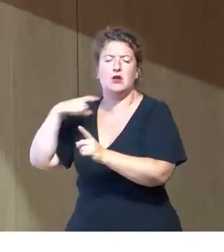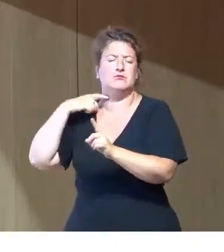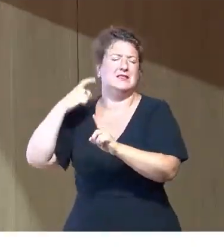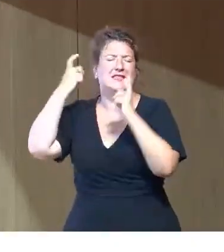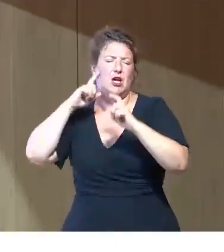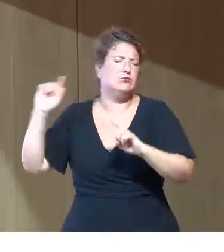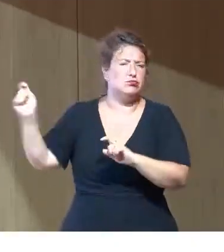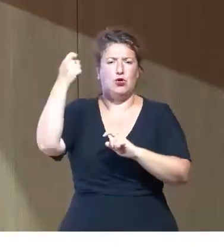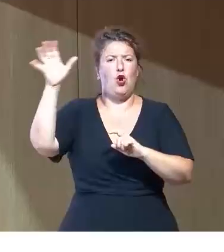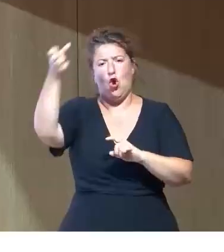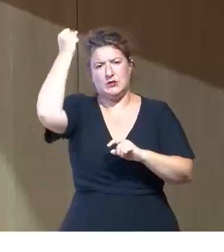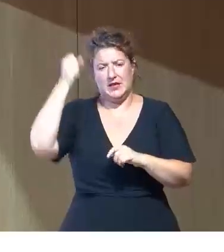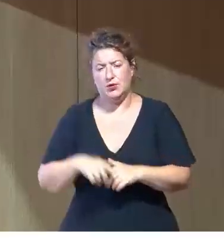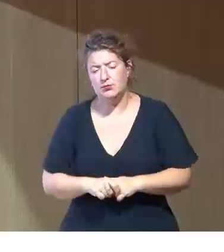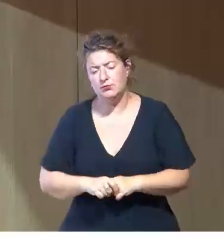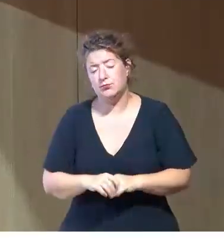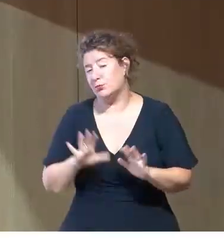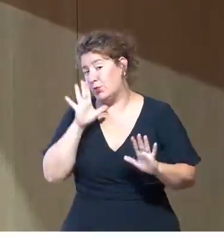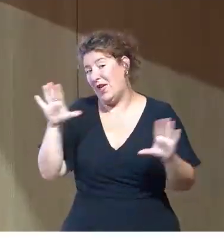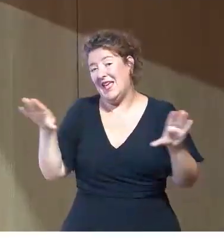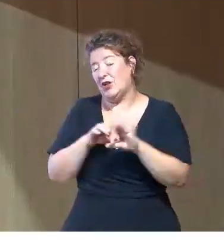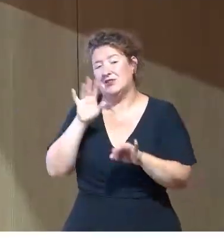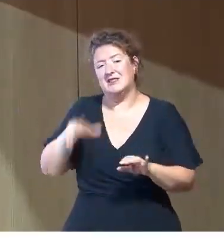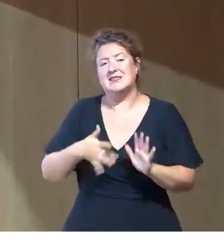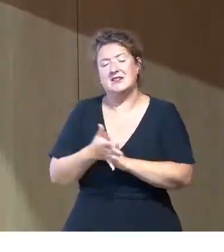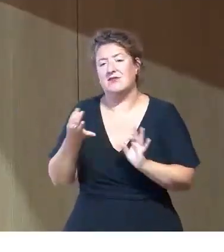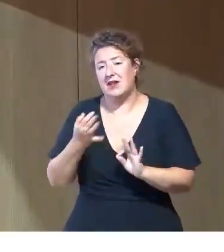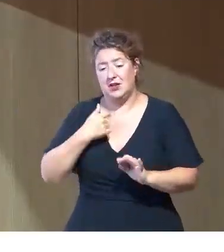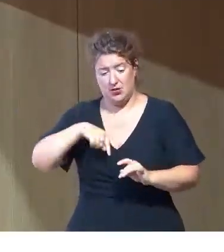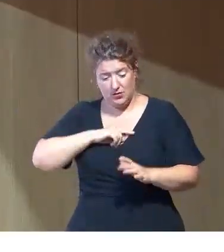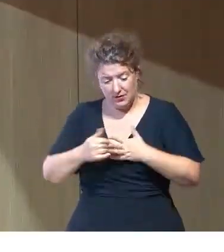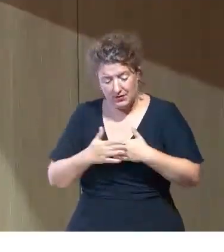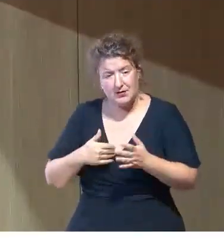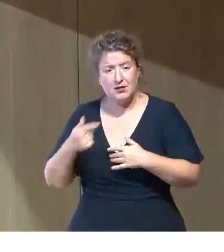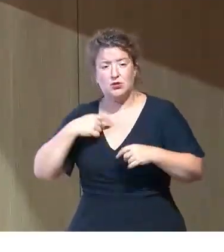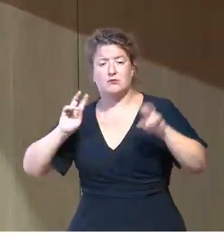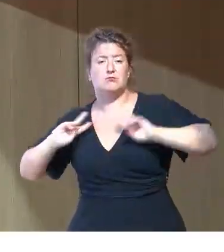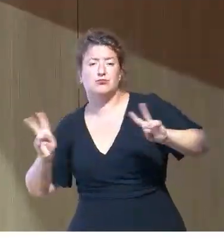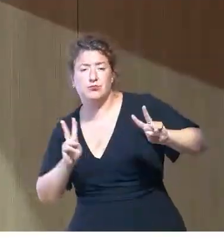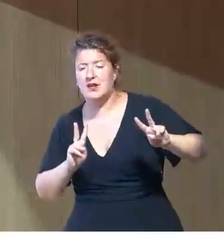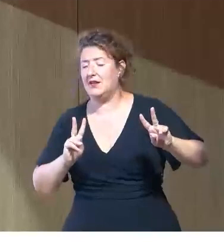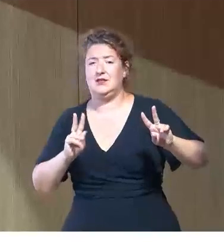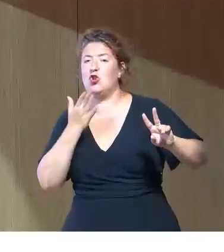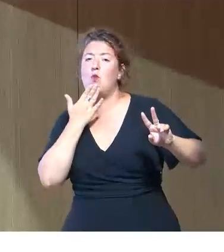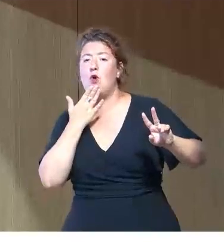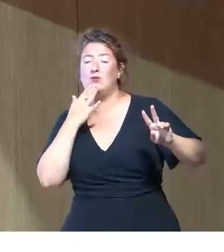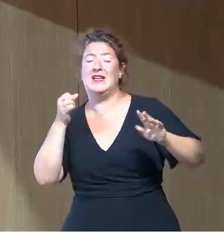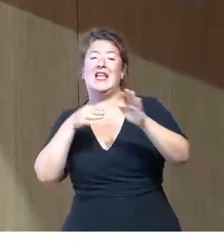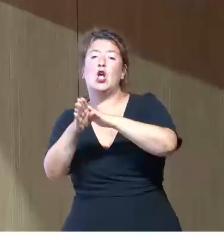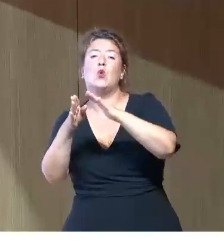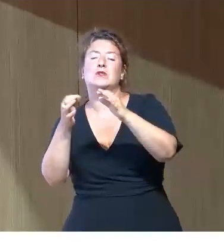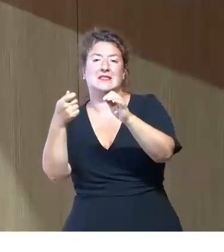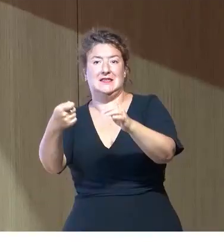porque definitivamente la inclusión es la puerta pero nuestras acciones nuestra proactividad definitivamente es la llave